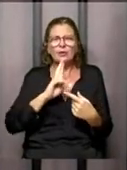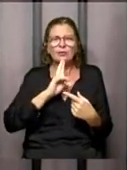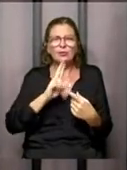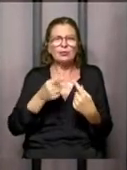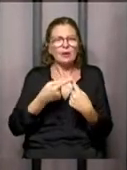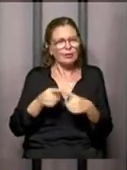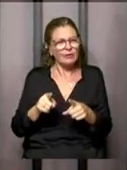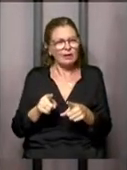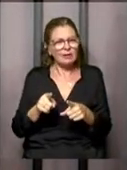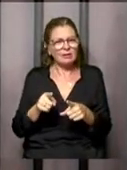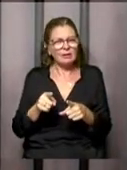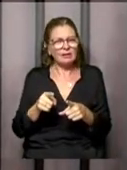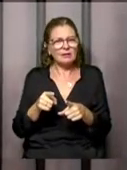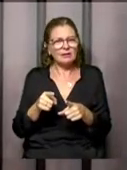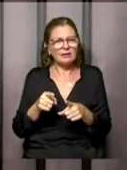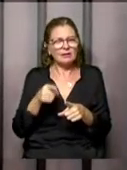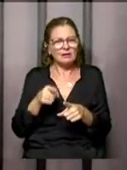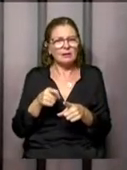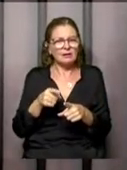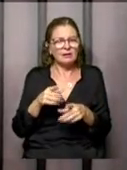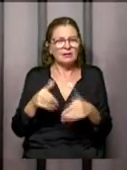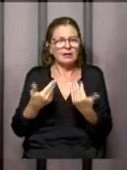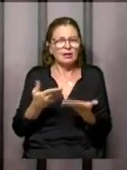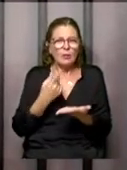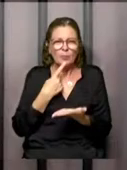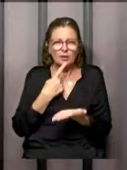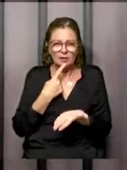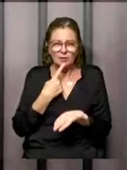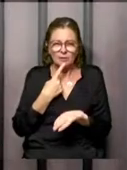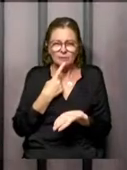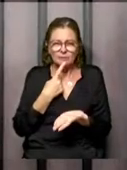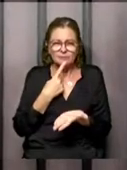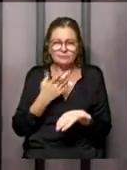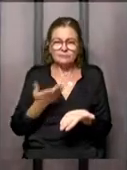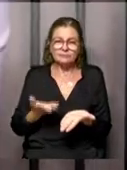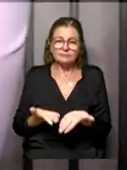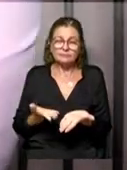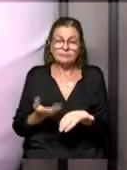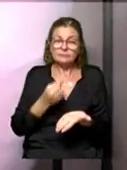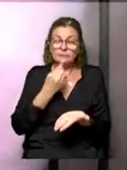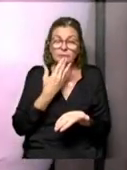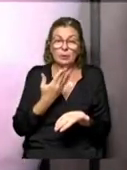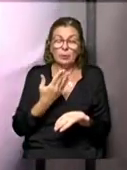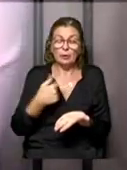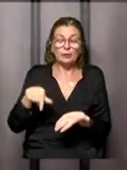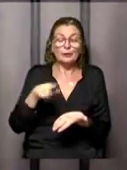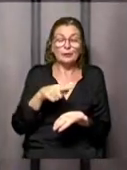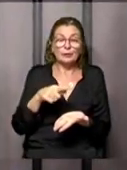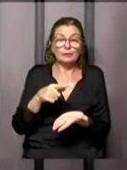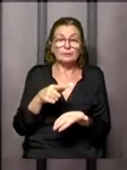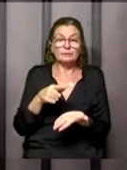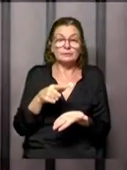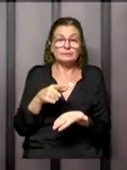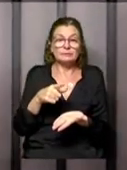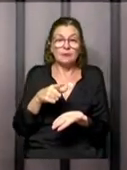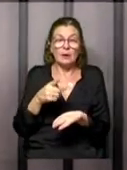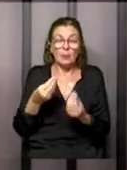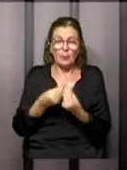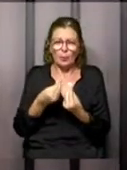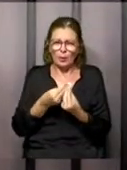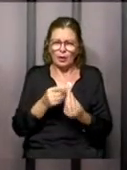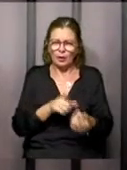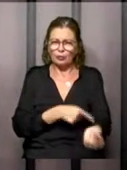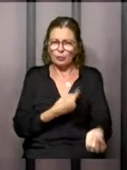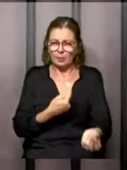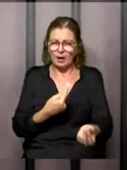distinto que el que se ha dado a nivel político? Bueno, nosotros estamos muy acostumbrados a que